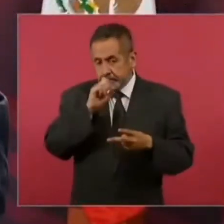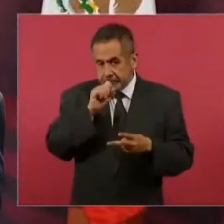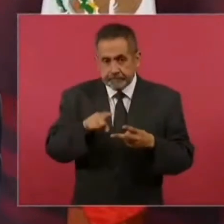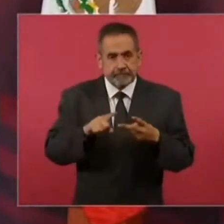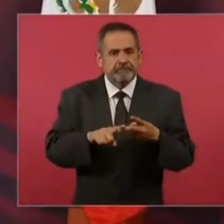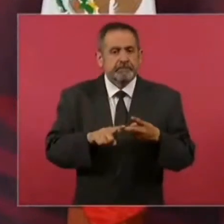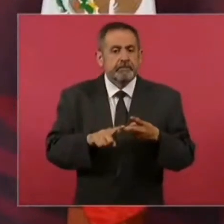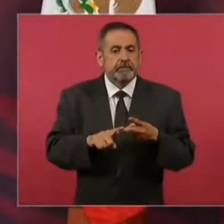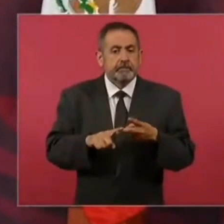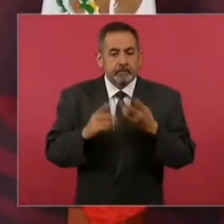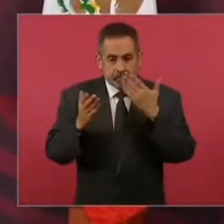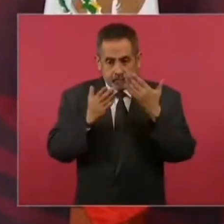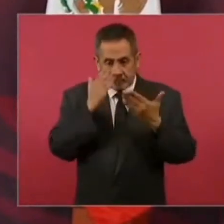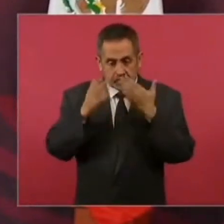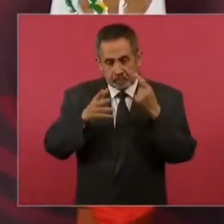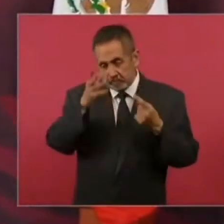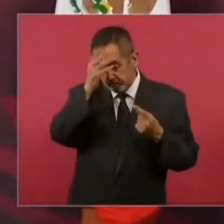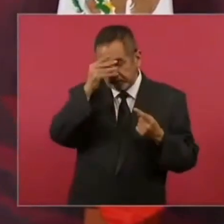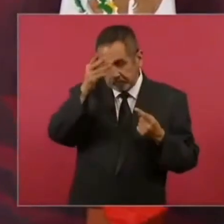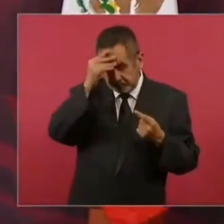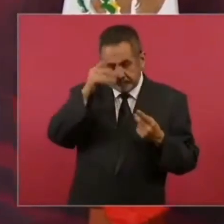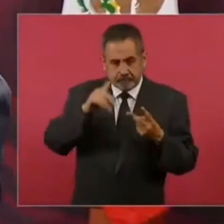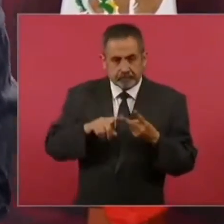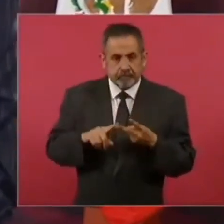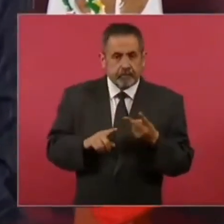se formó,